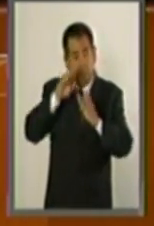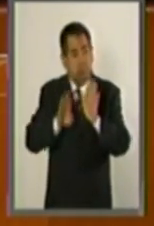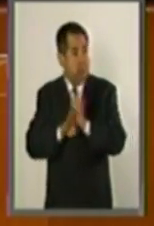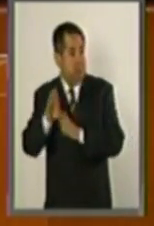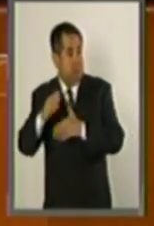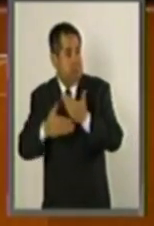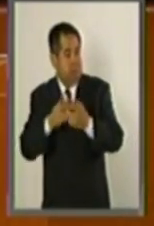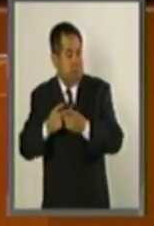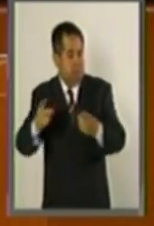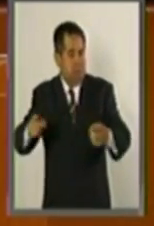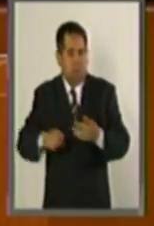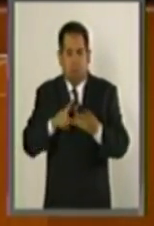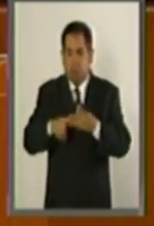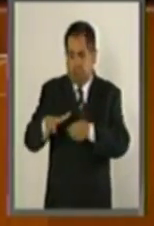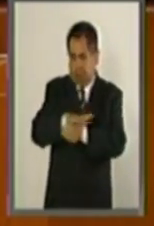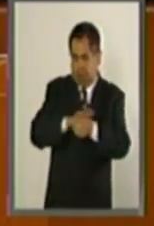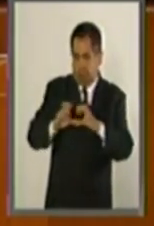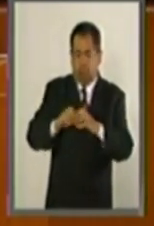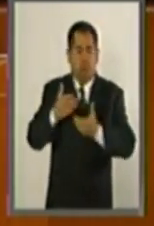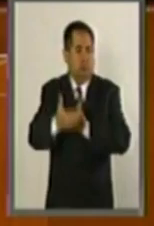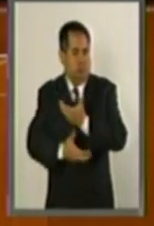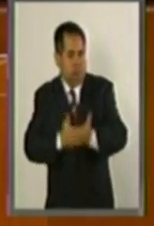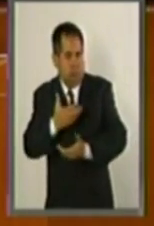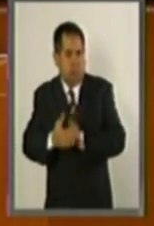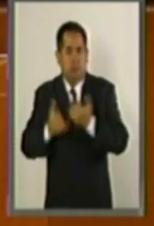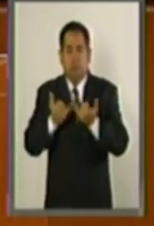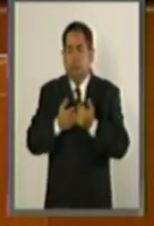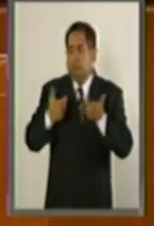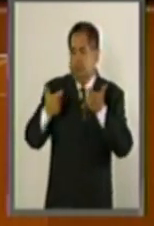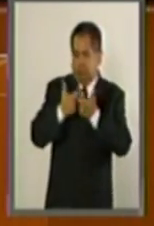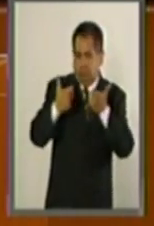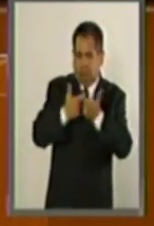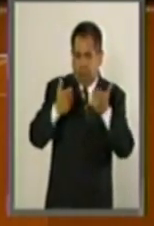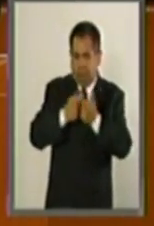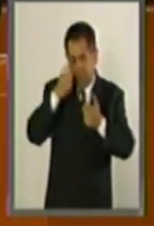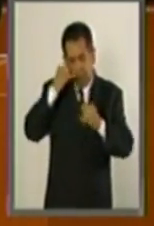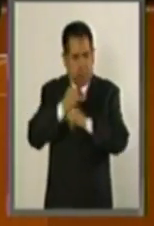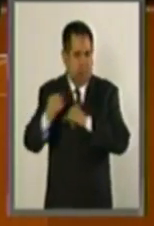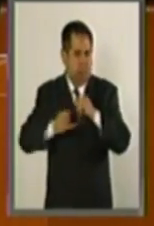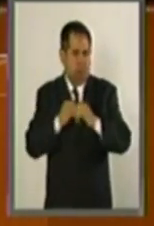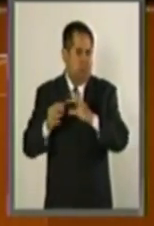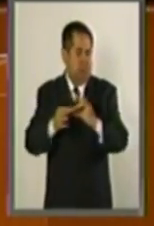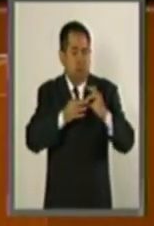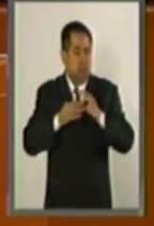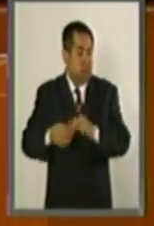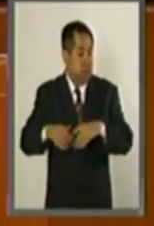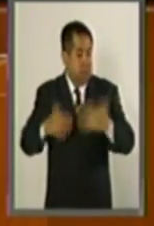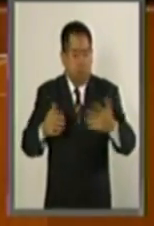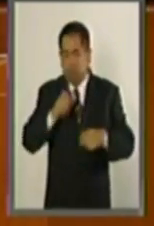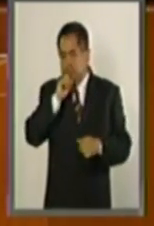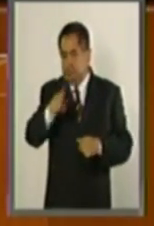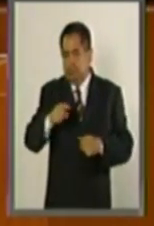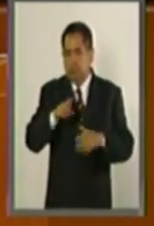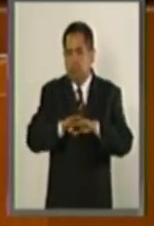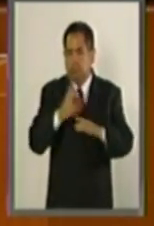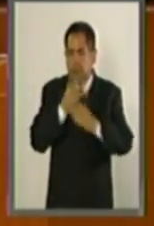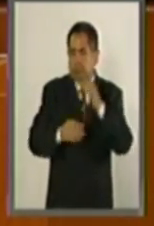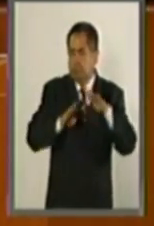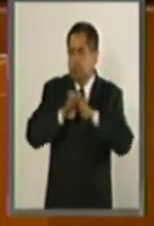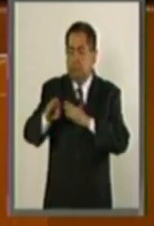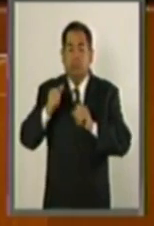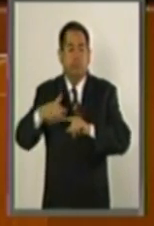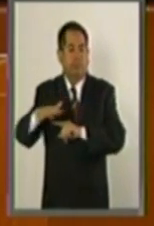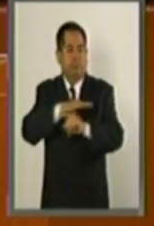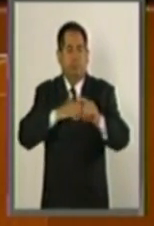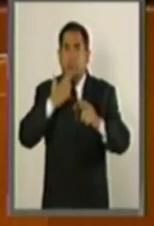los asuntos regionales, el comercio y la cooperación económica internacional, así como también la migración y el medio